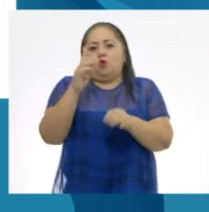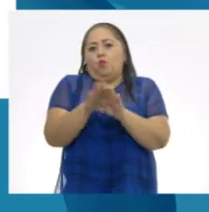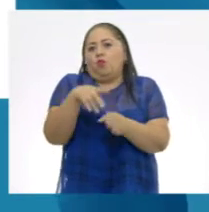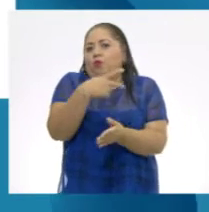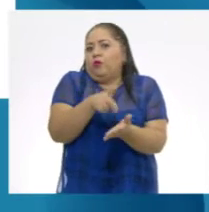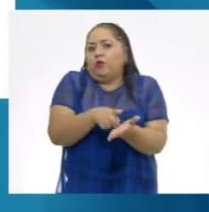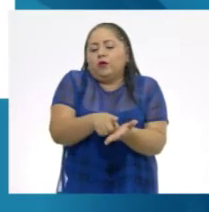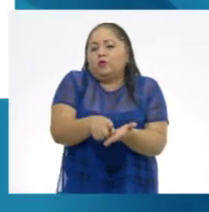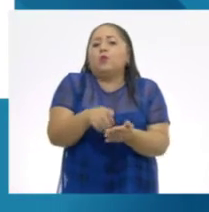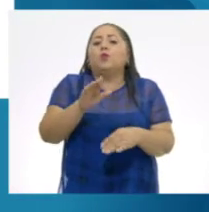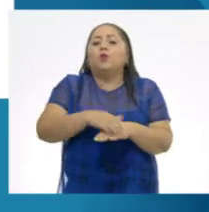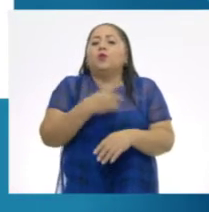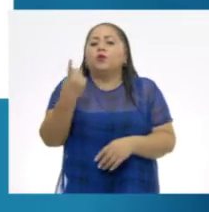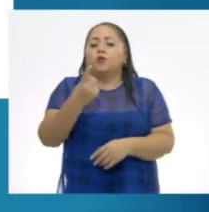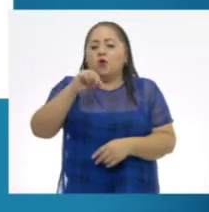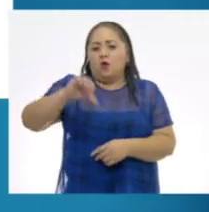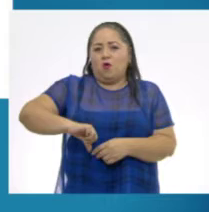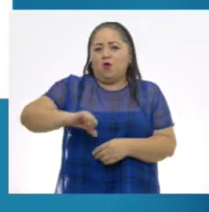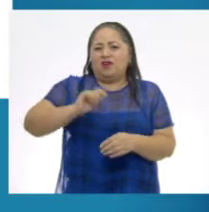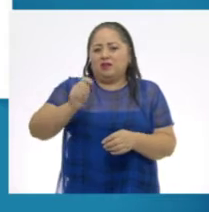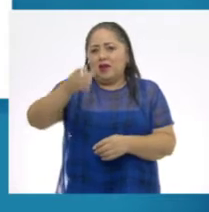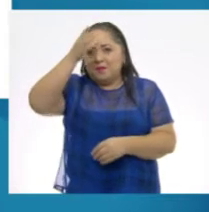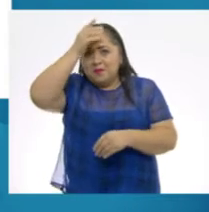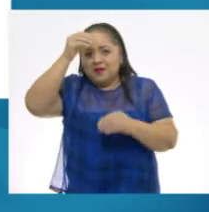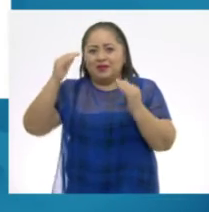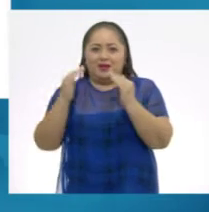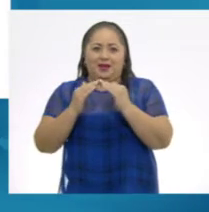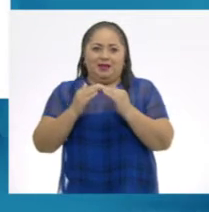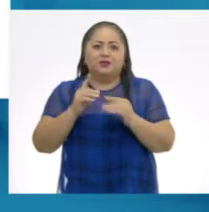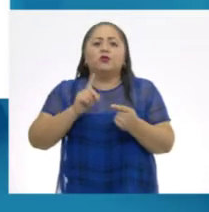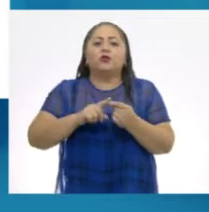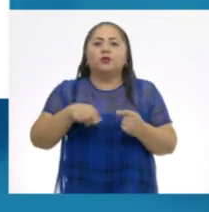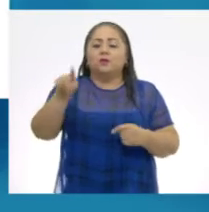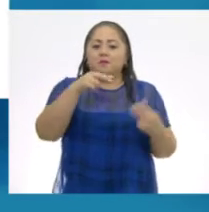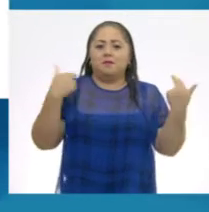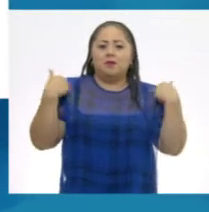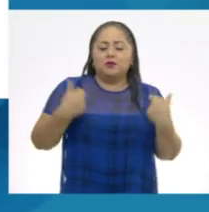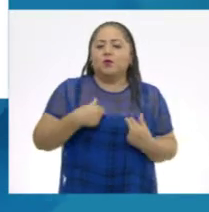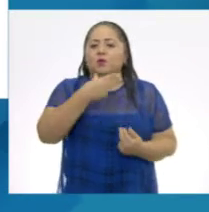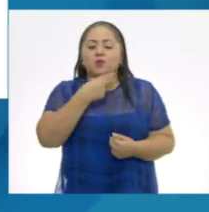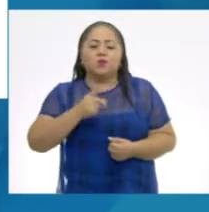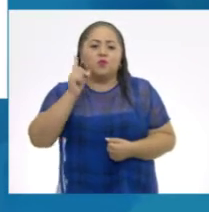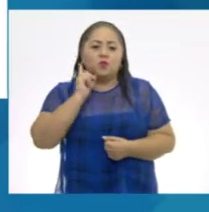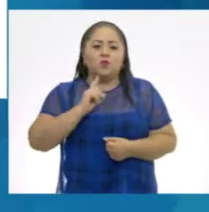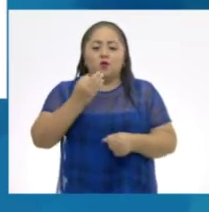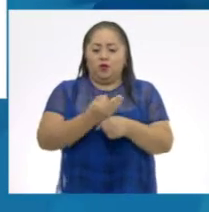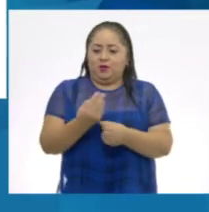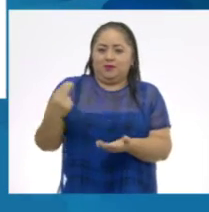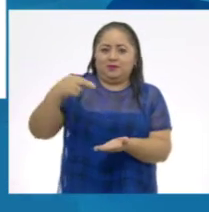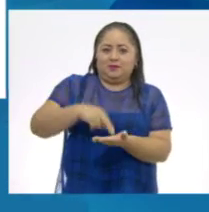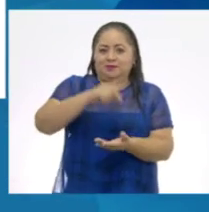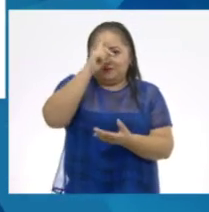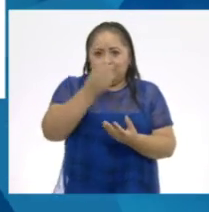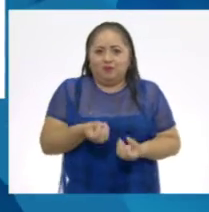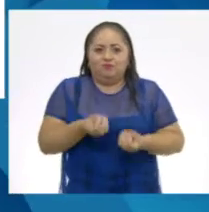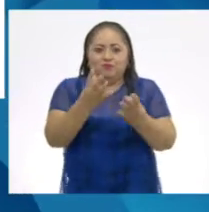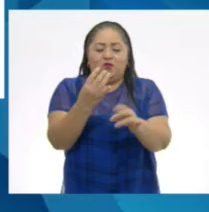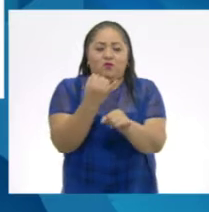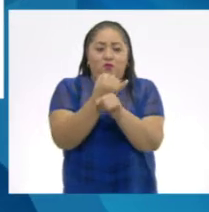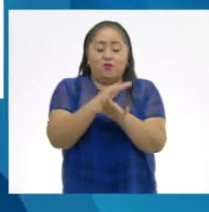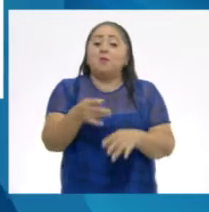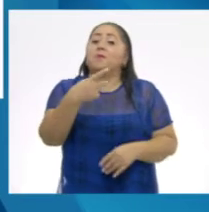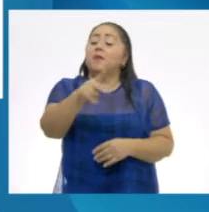derecho es que hoy se crea la estrategia de Aprende en Casa, donde maestras y maestros estamos aquí para compartirles.